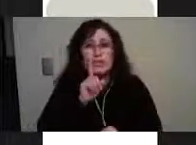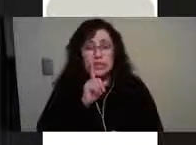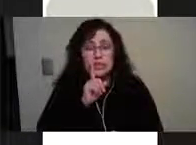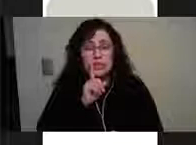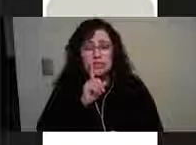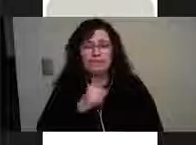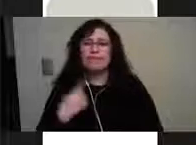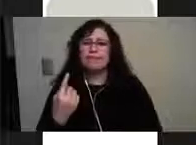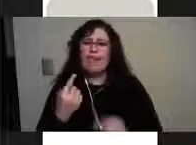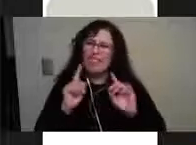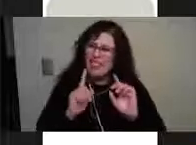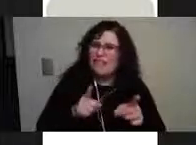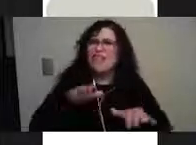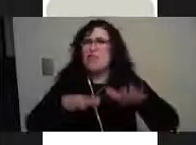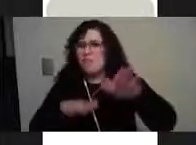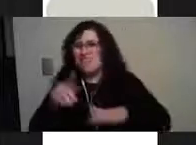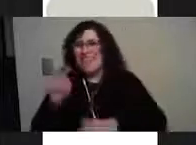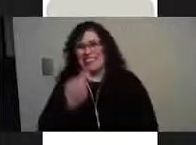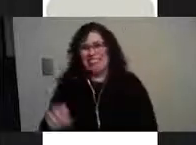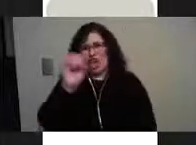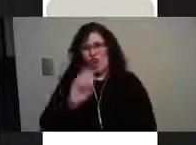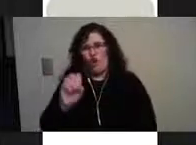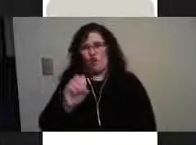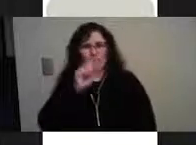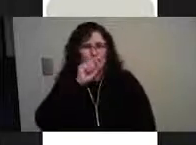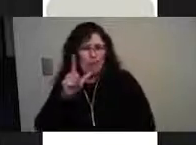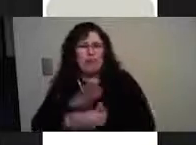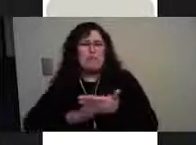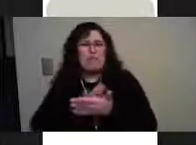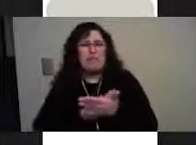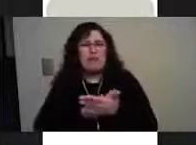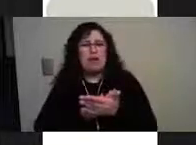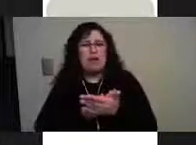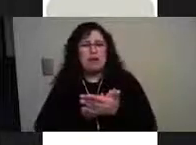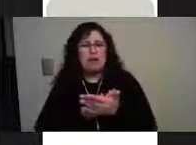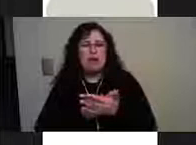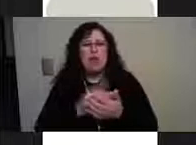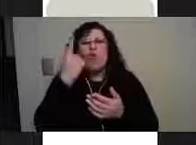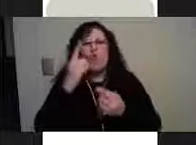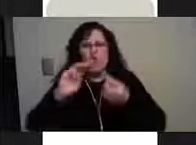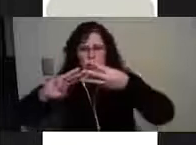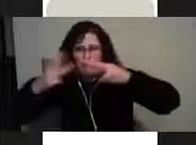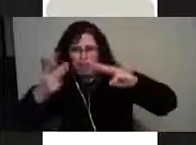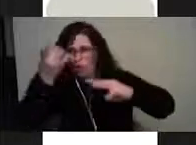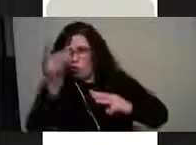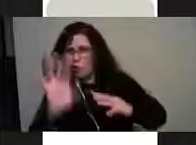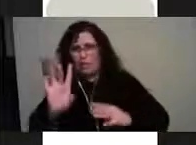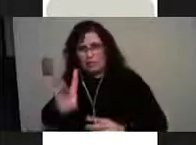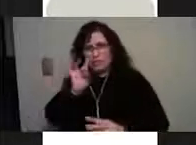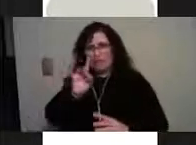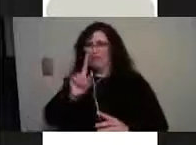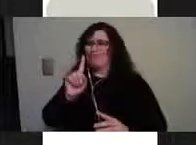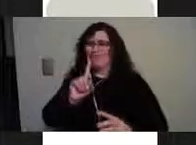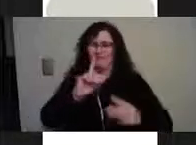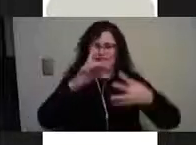en el fondo de la expertise del terapeuta. Nunca es un abordaje planteado desde un método, siempre es un abordaje planteado desde una mirada